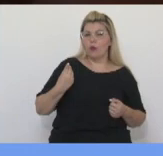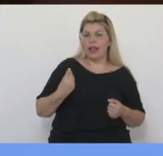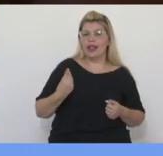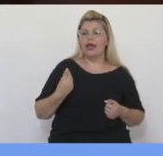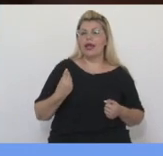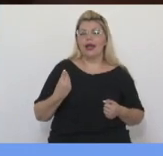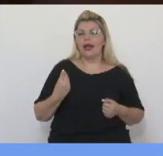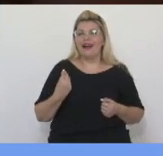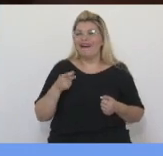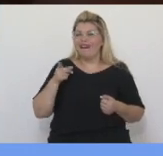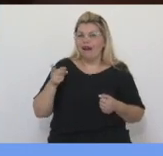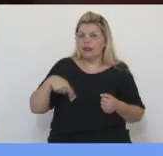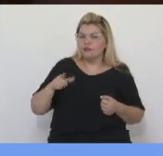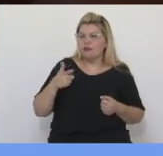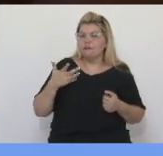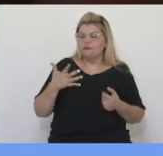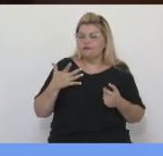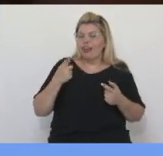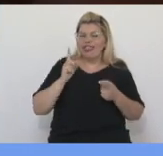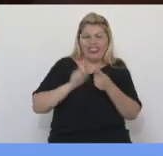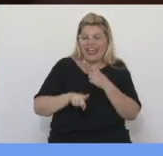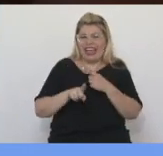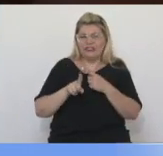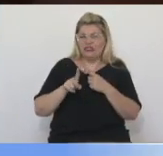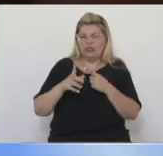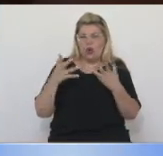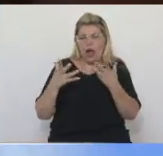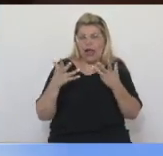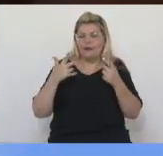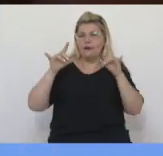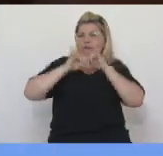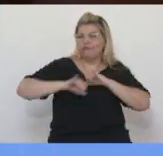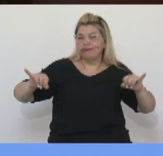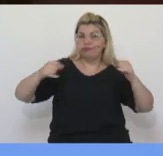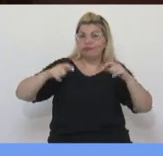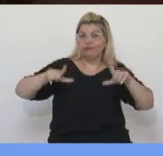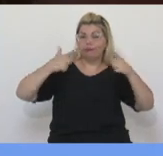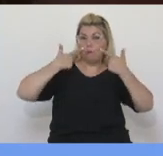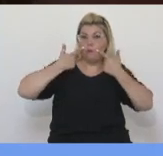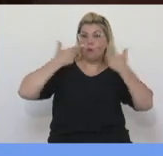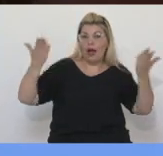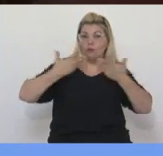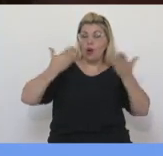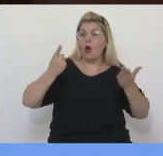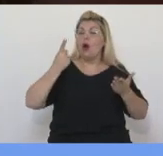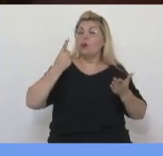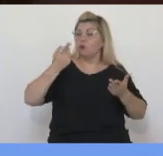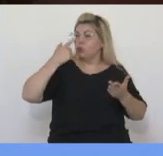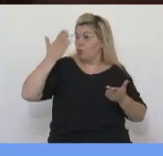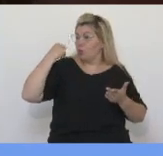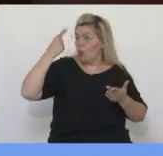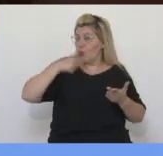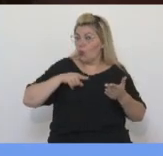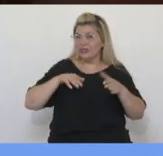cada maniobra que hacen es televisada en todos los medios la última fue una persecución cinematográfica con